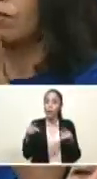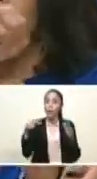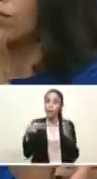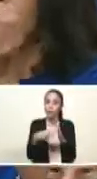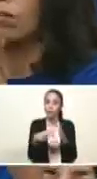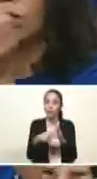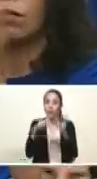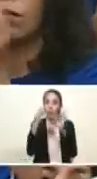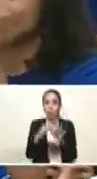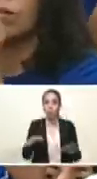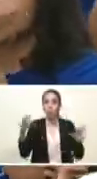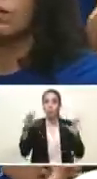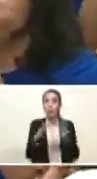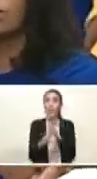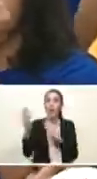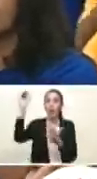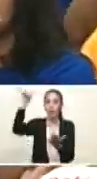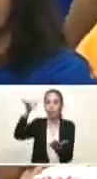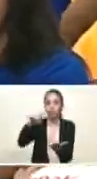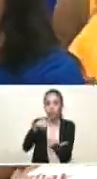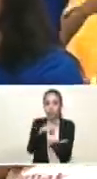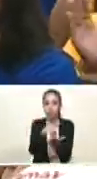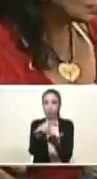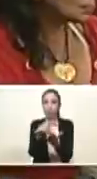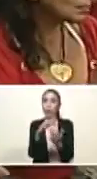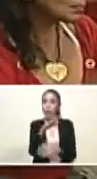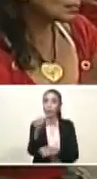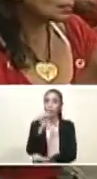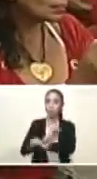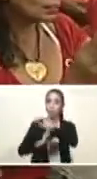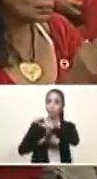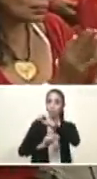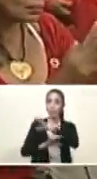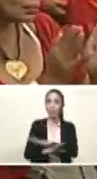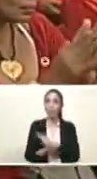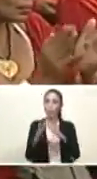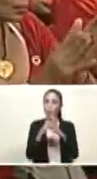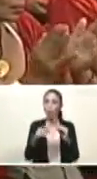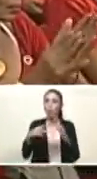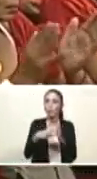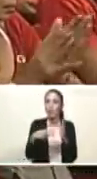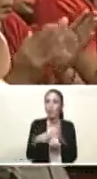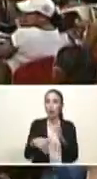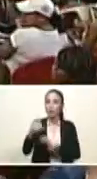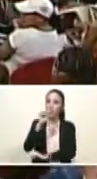su defensa antiaérea. Los pueblos saben defenderse.